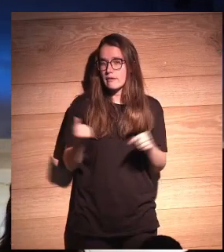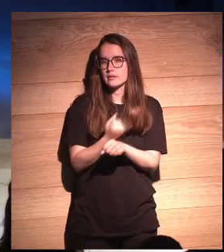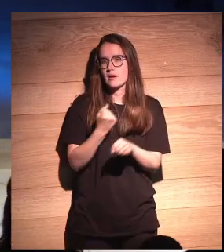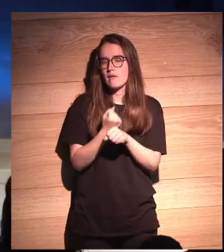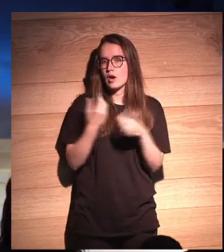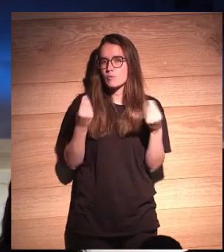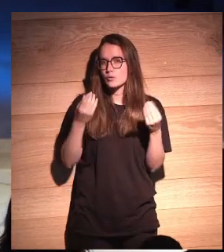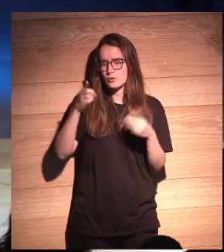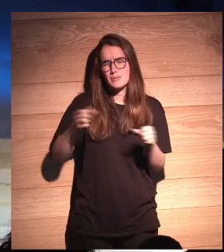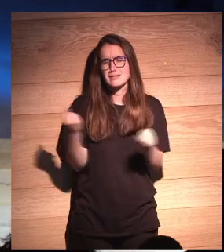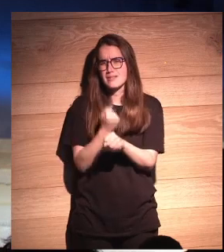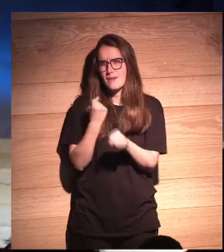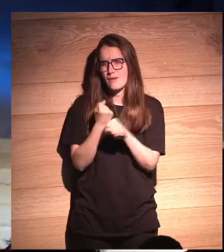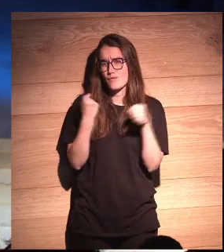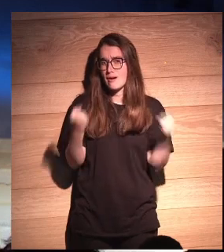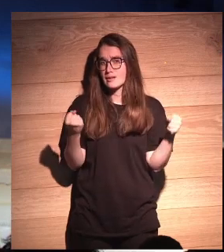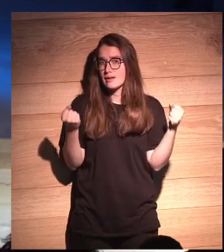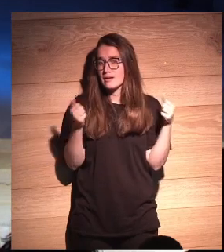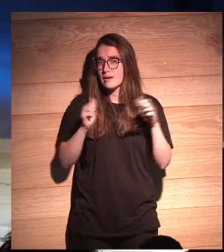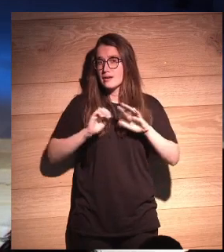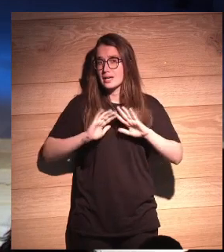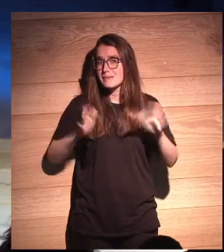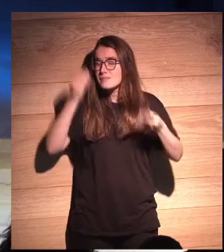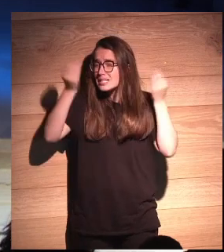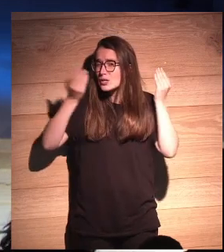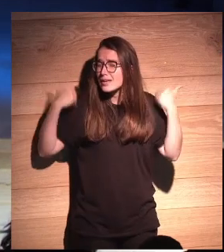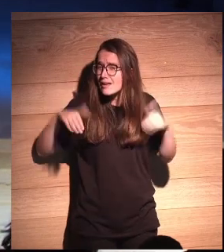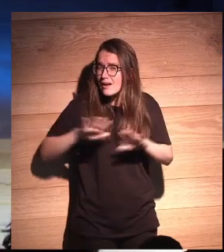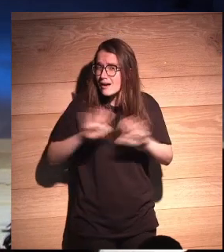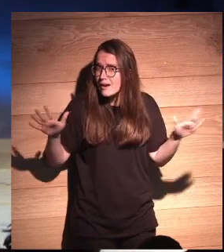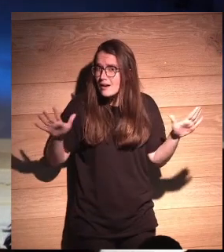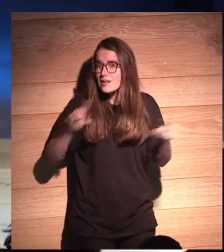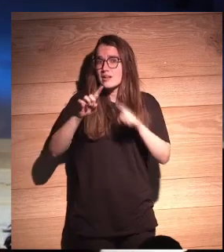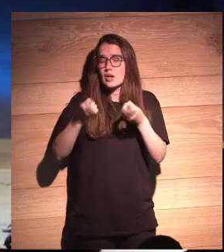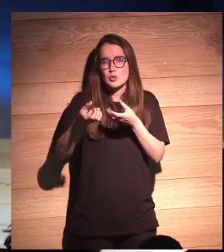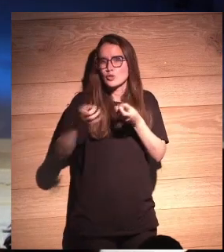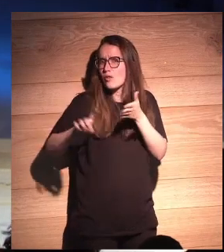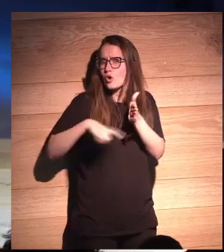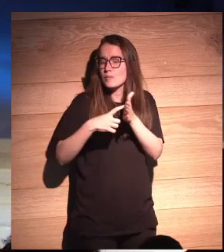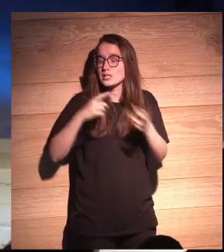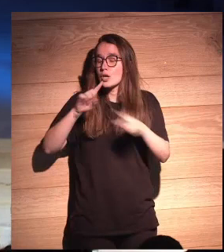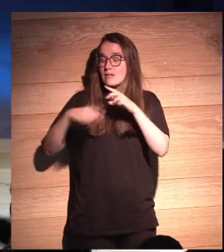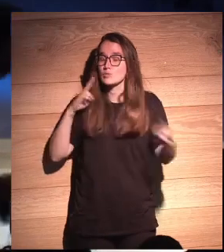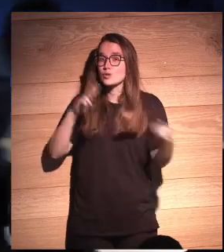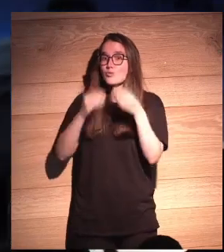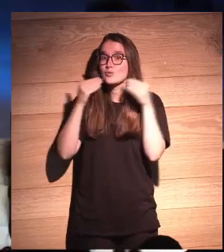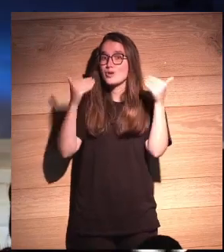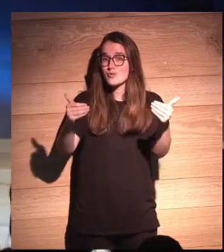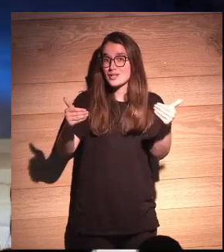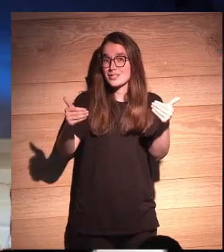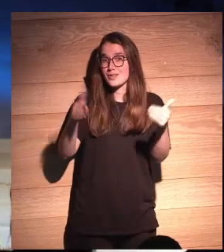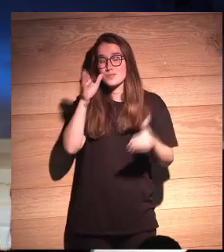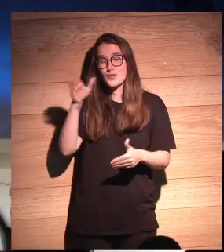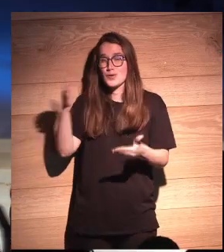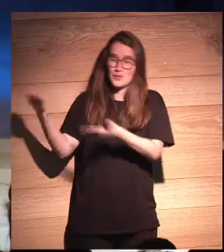trabajar mucho, también mucho trabajo. Y creo que ya está, que lo hemos contado todo, que luego nos vemos y que muchas gracias por